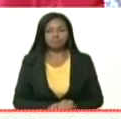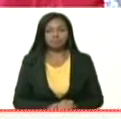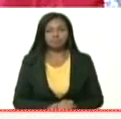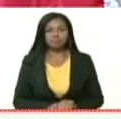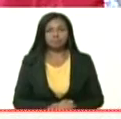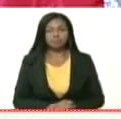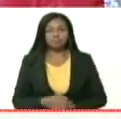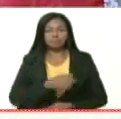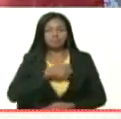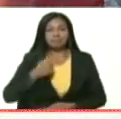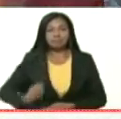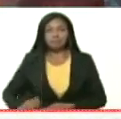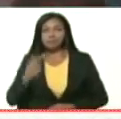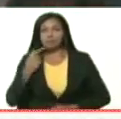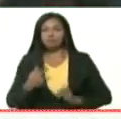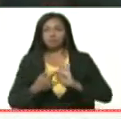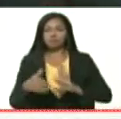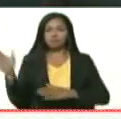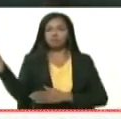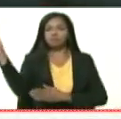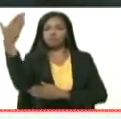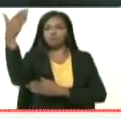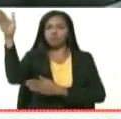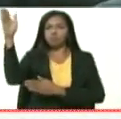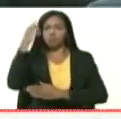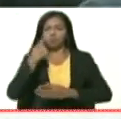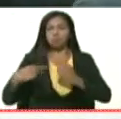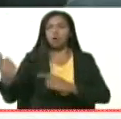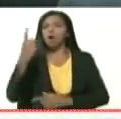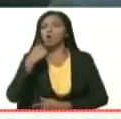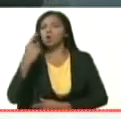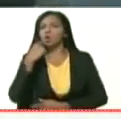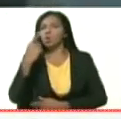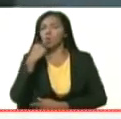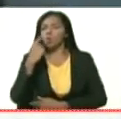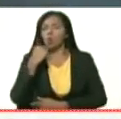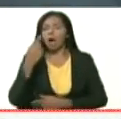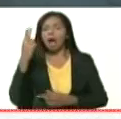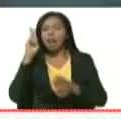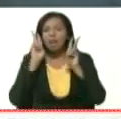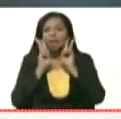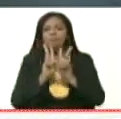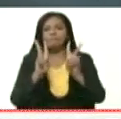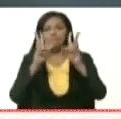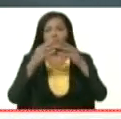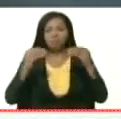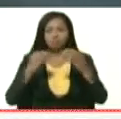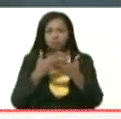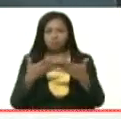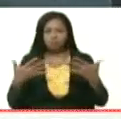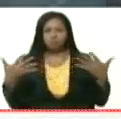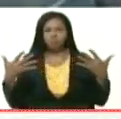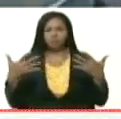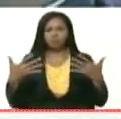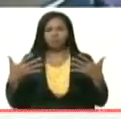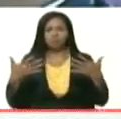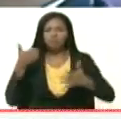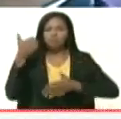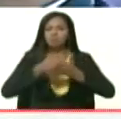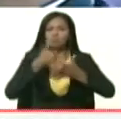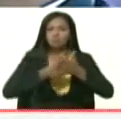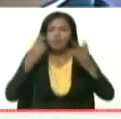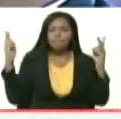China sacó una bandera alta, roja, limpia, pura,